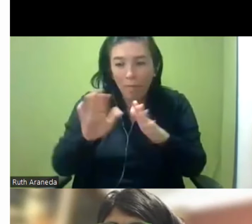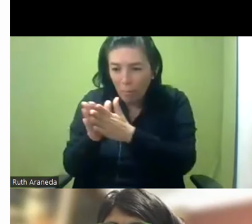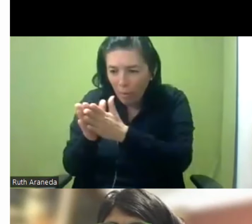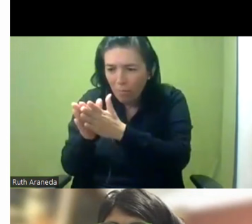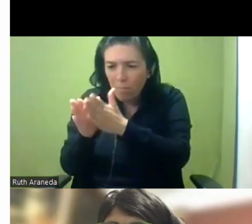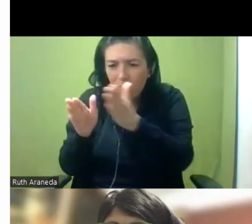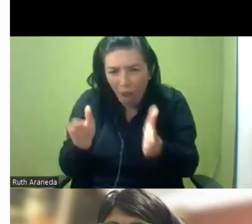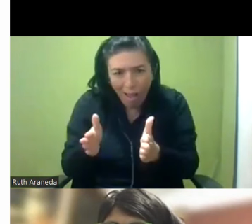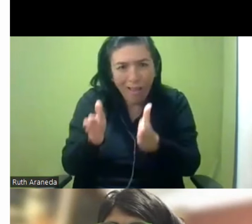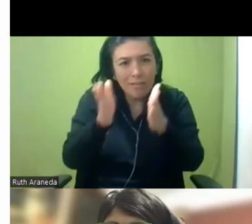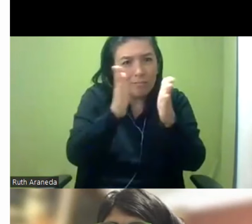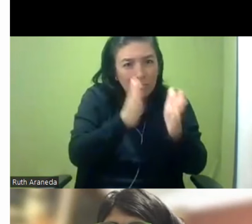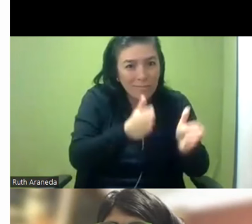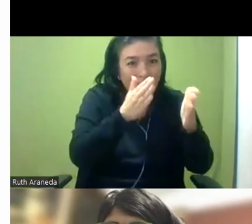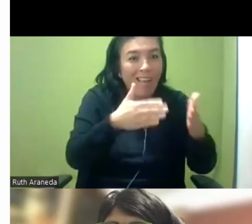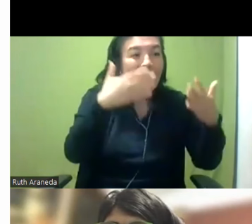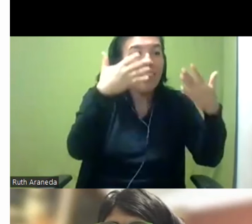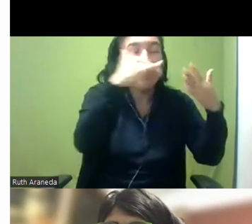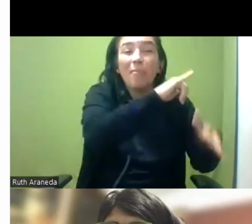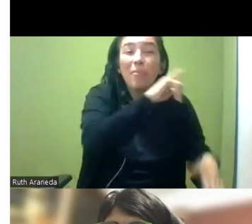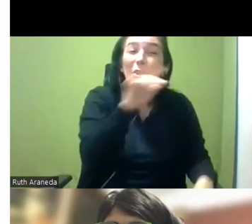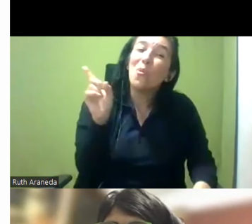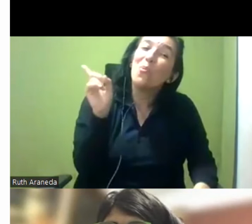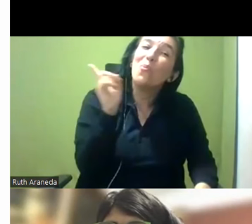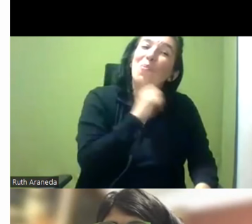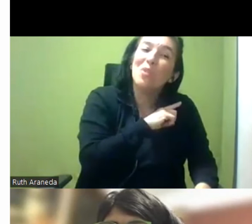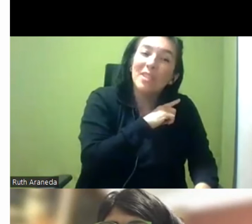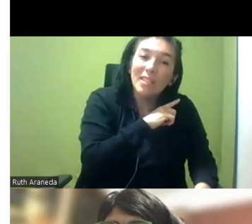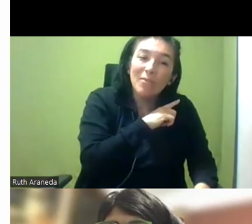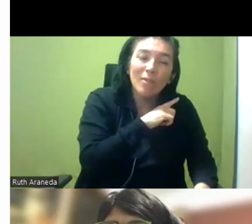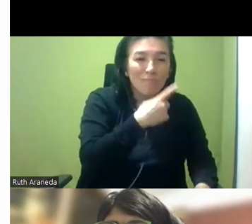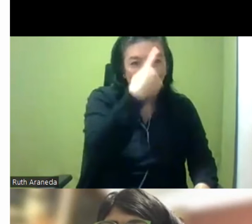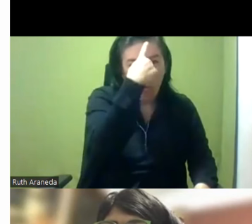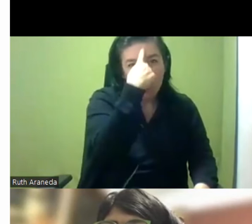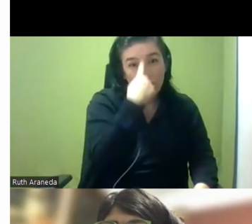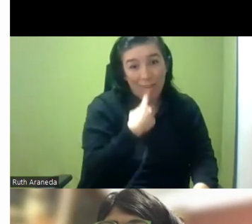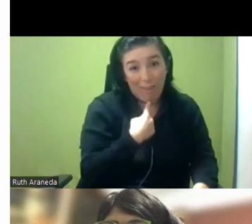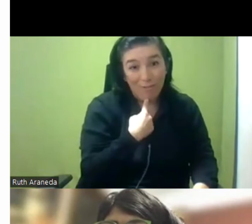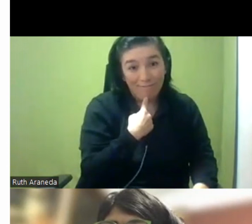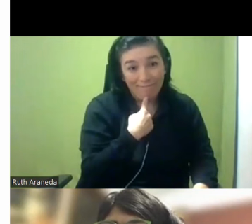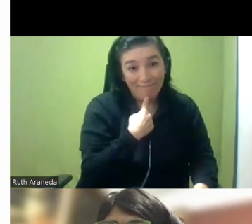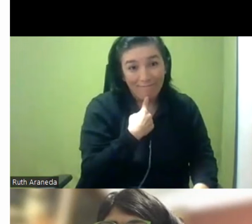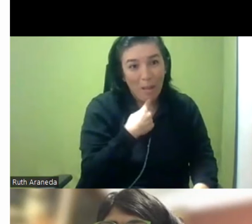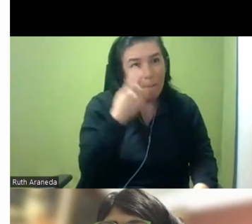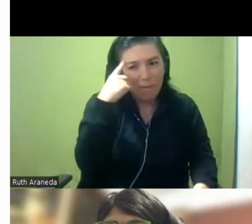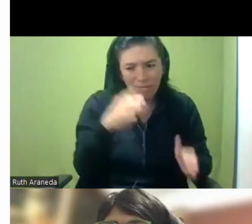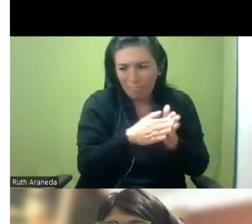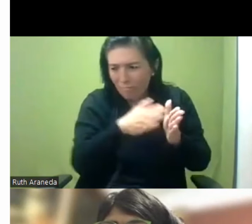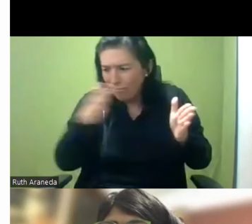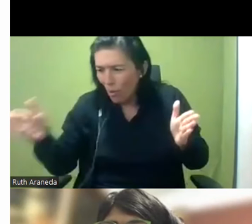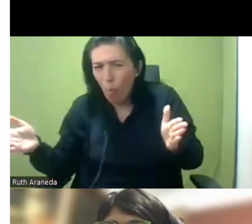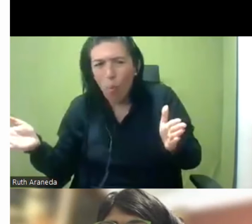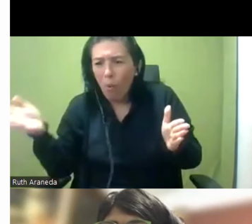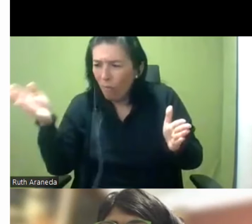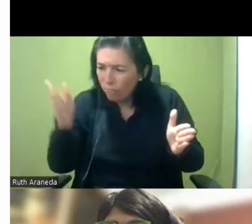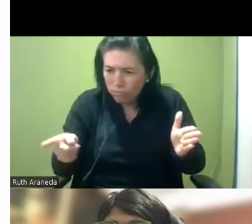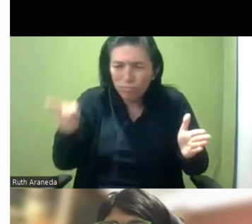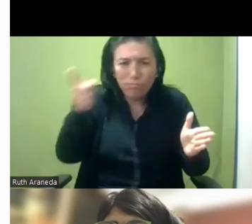llega a un depósito y es estudiado. Y cómo a través de ese tremendo proceso se